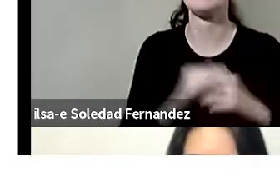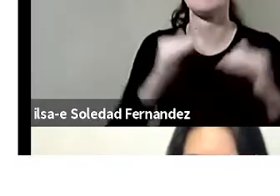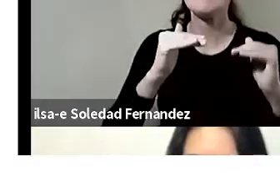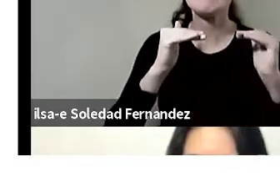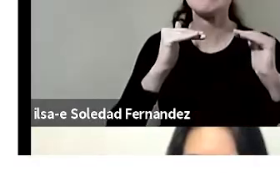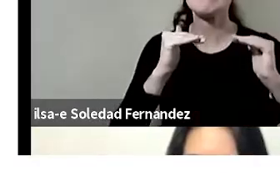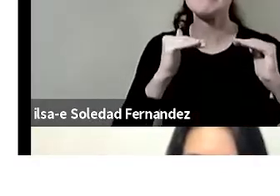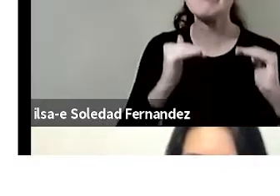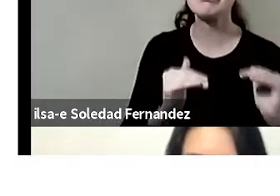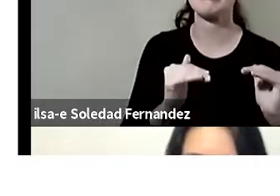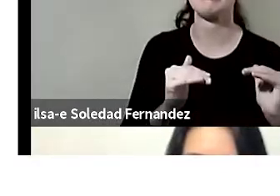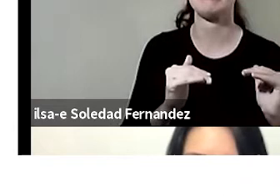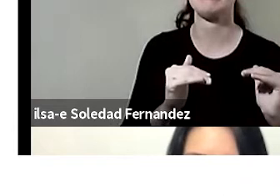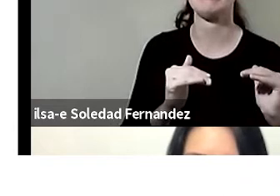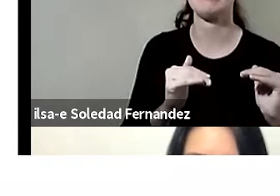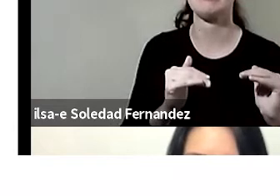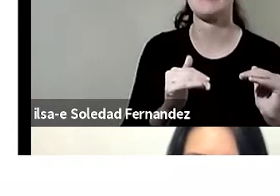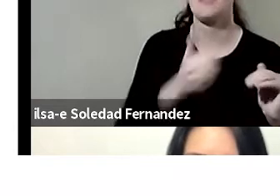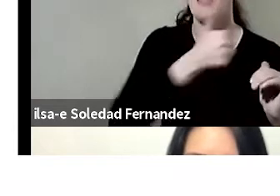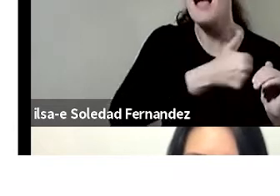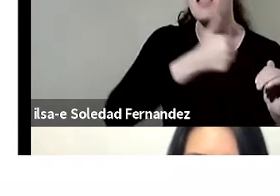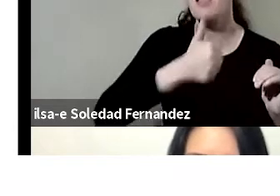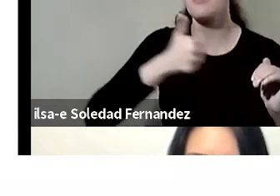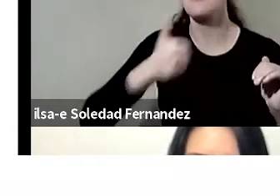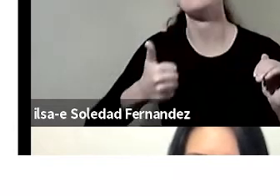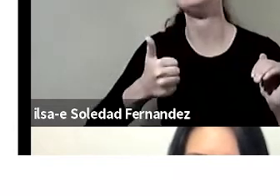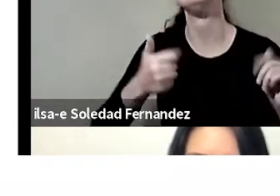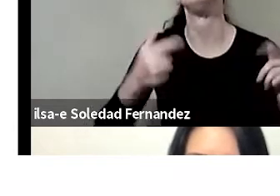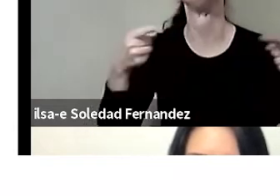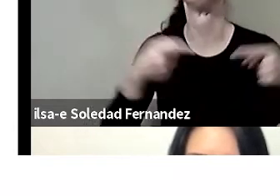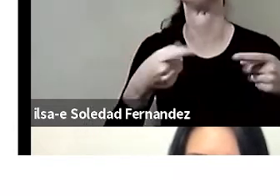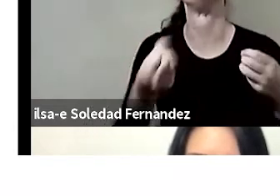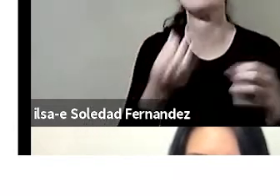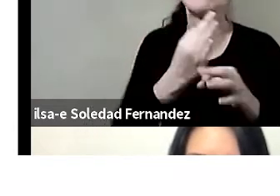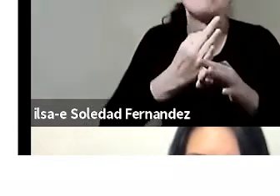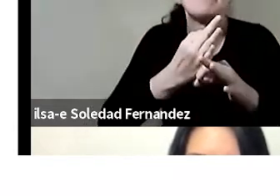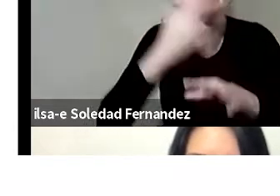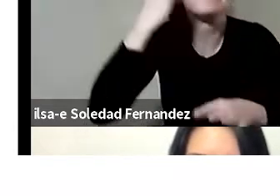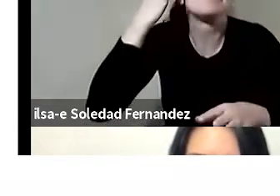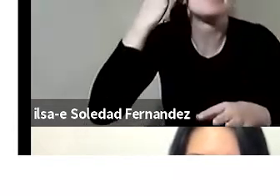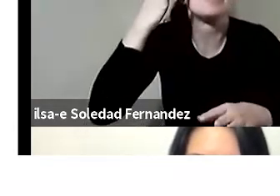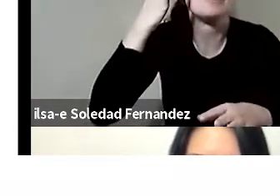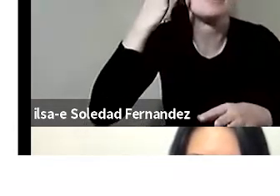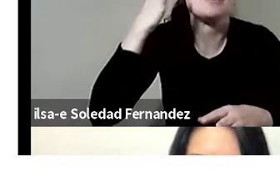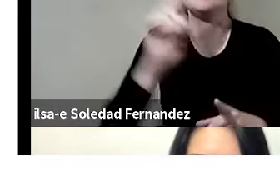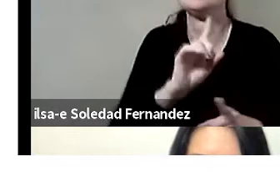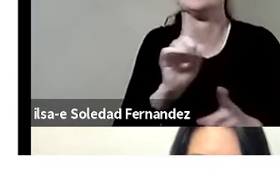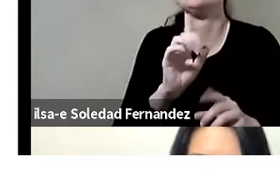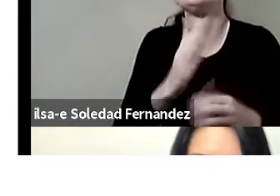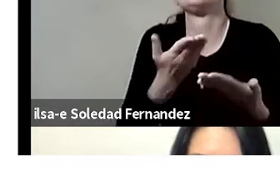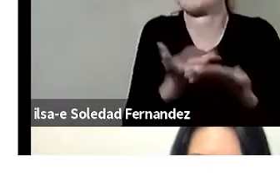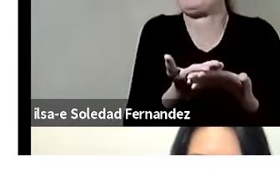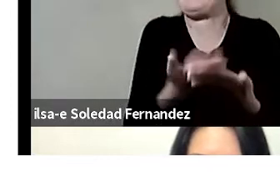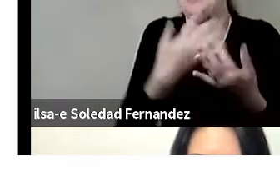leyes están como adheridos, digamos, de alguna forma. Y en general el nivel AAA